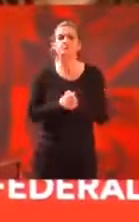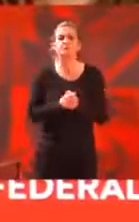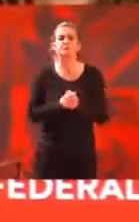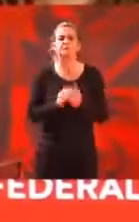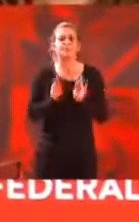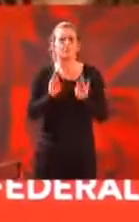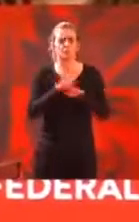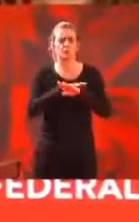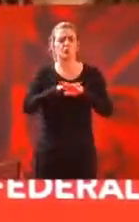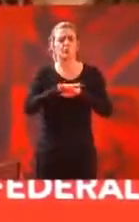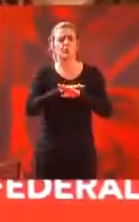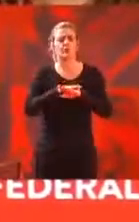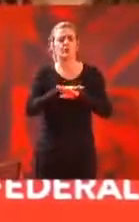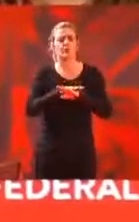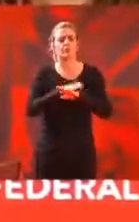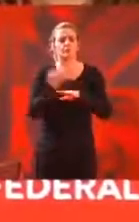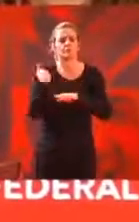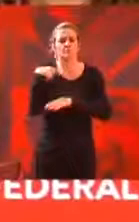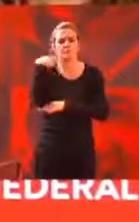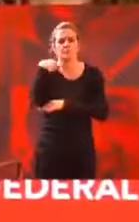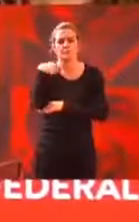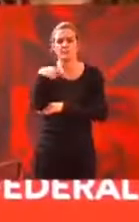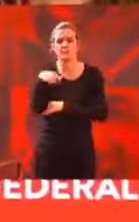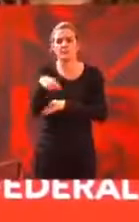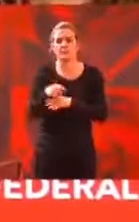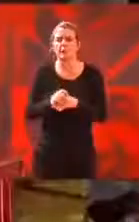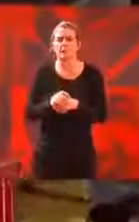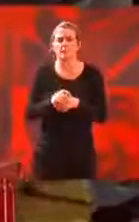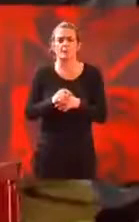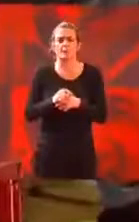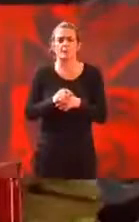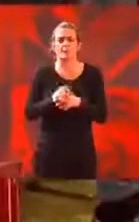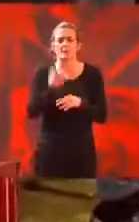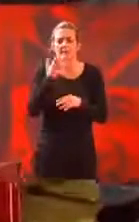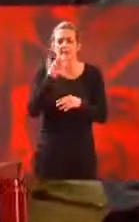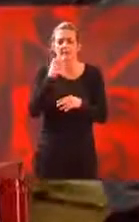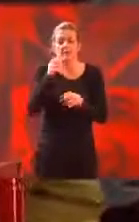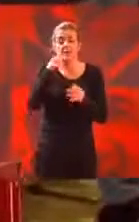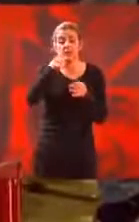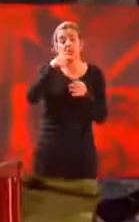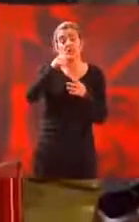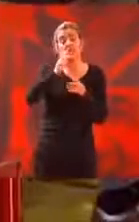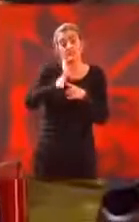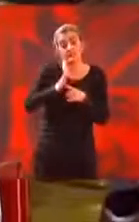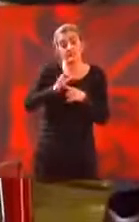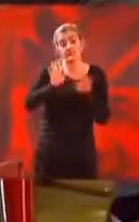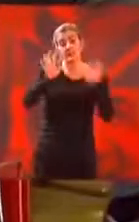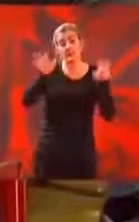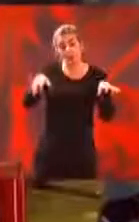su gobierno, cuando era presidente, nada de lo que ocurre en Castilla y León nos es ajeno.